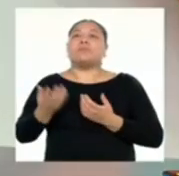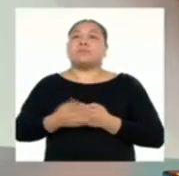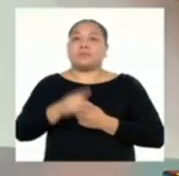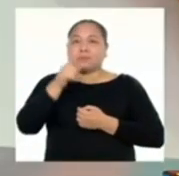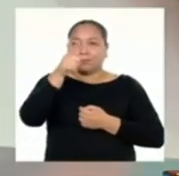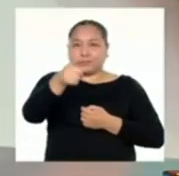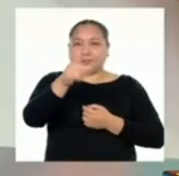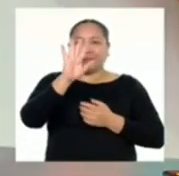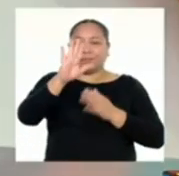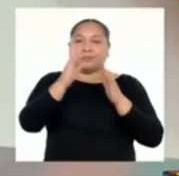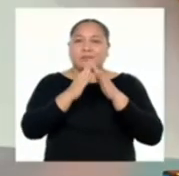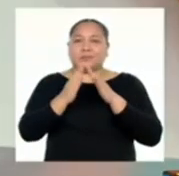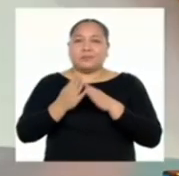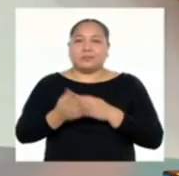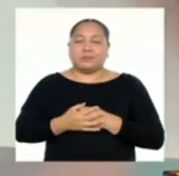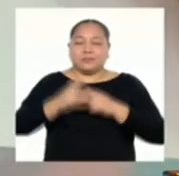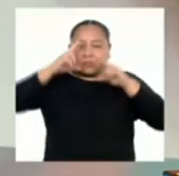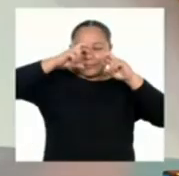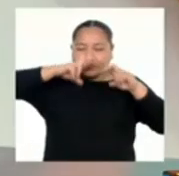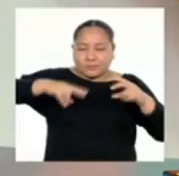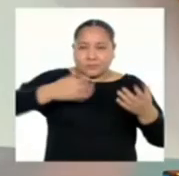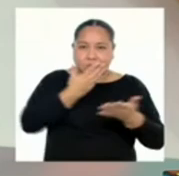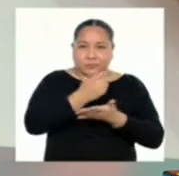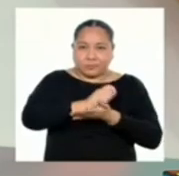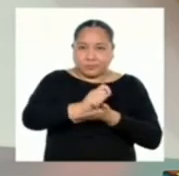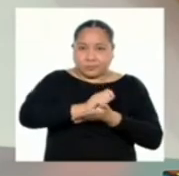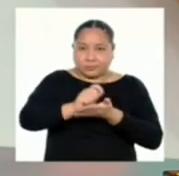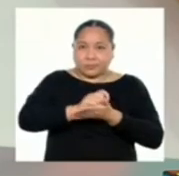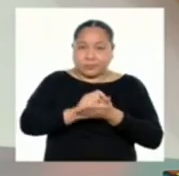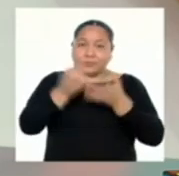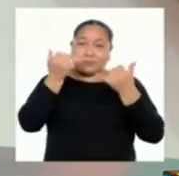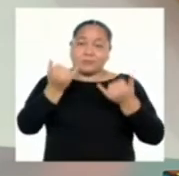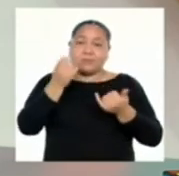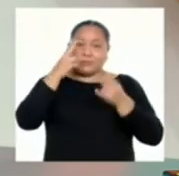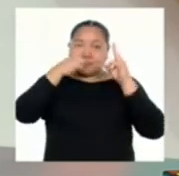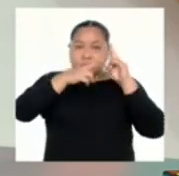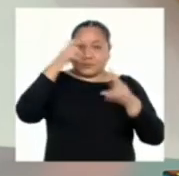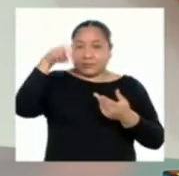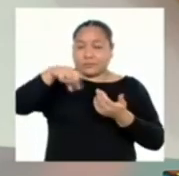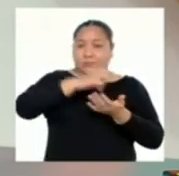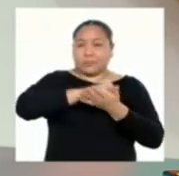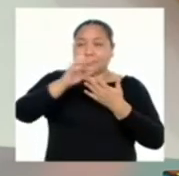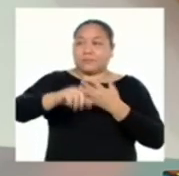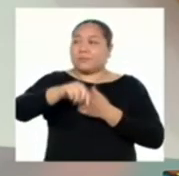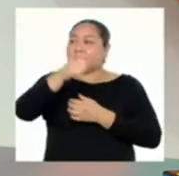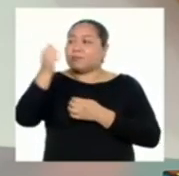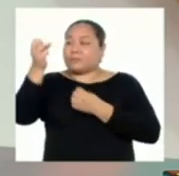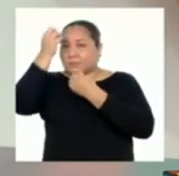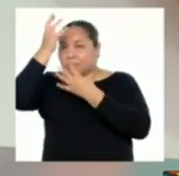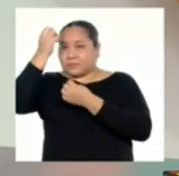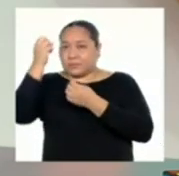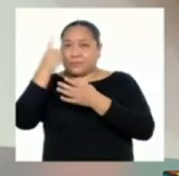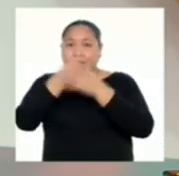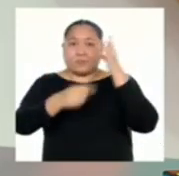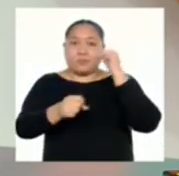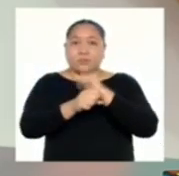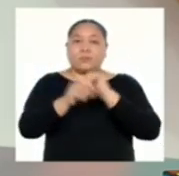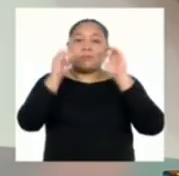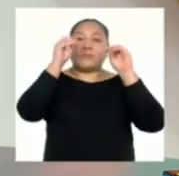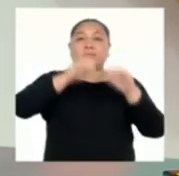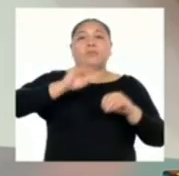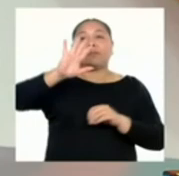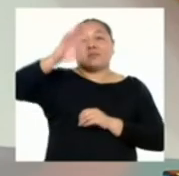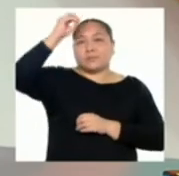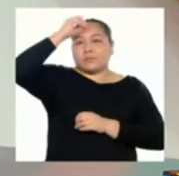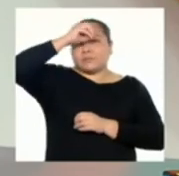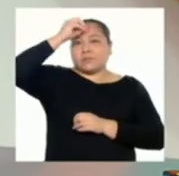Ahora te toca a ti en casa. Revisa los apuntes que tomaste en este programa u otras fuentes confiables y plantea tu